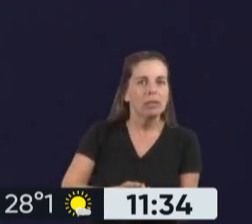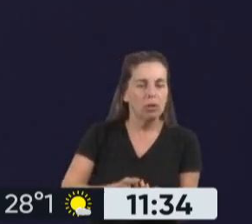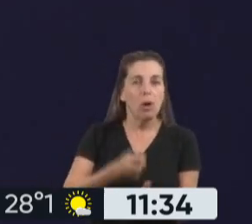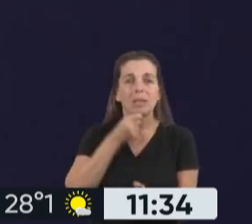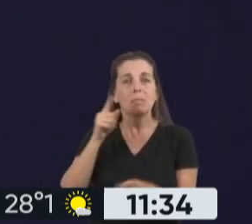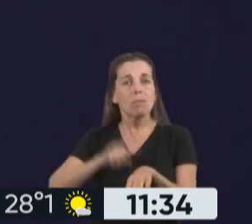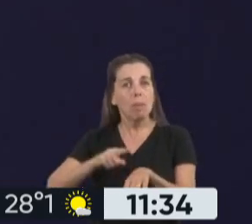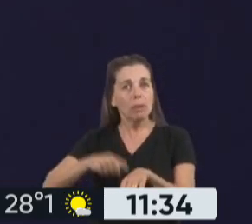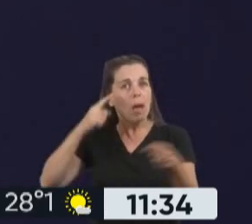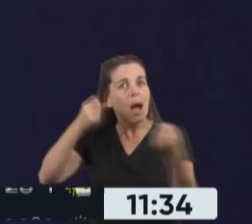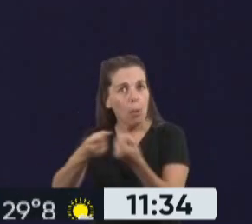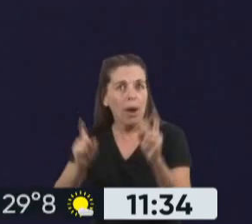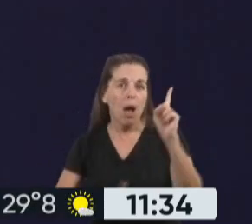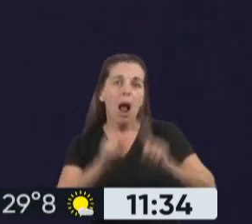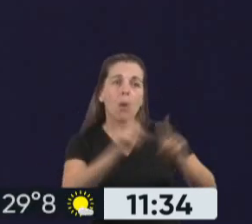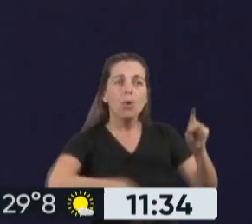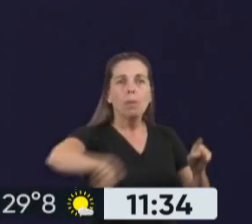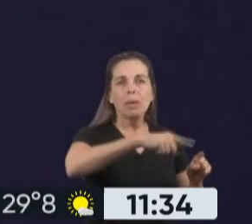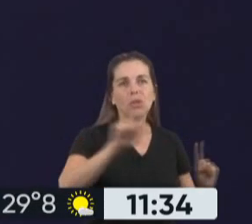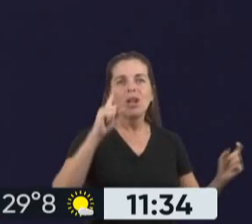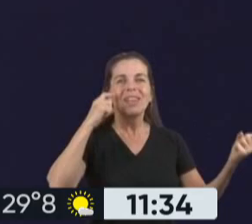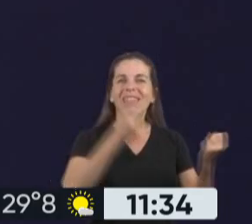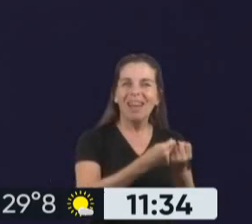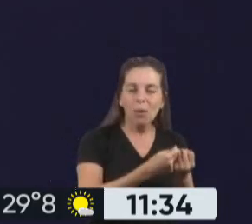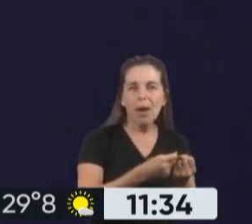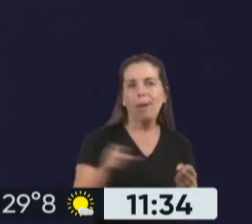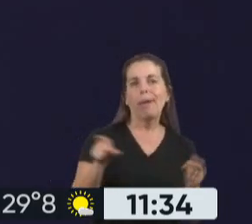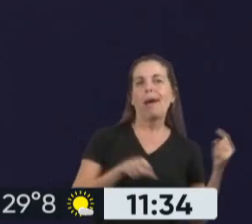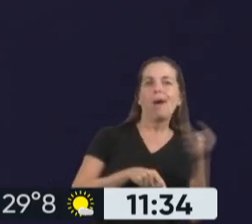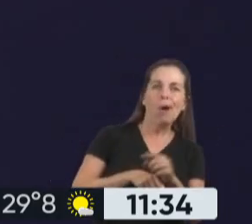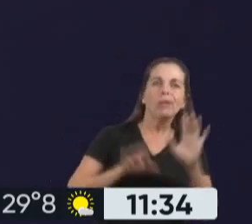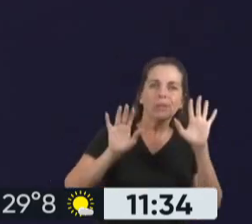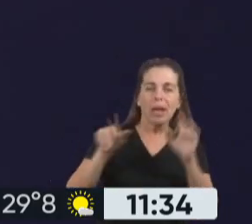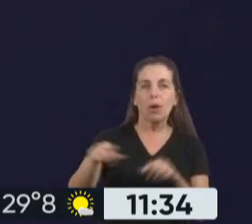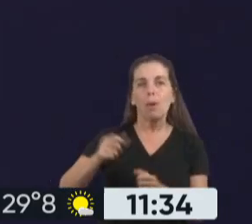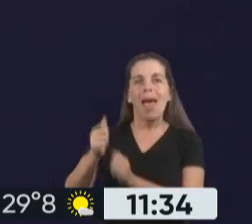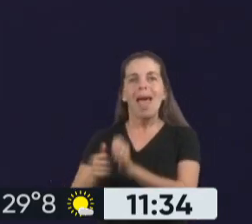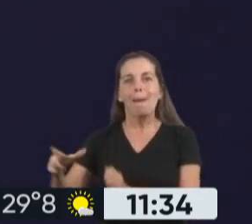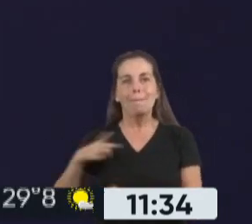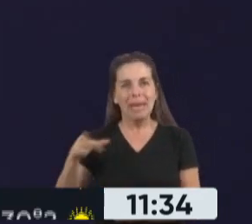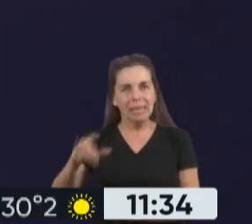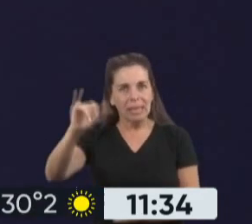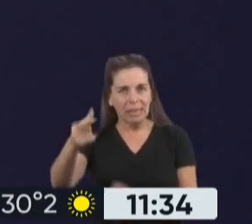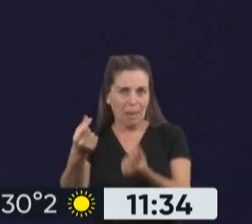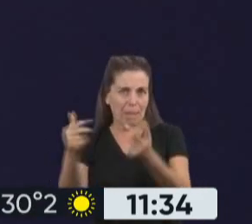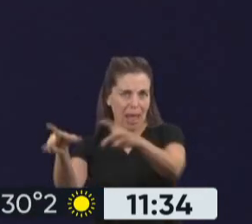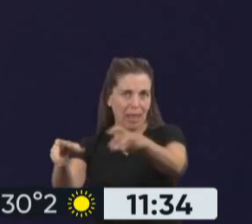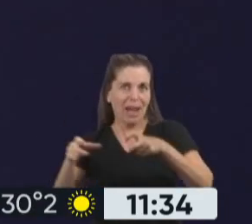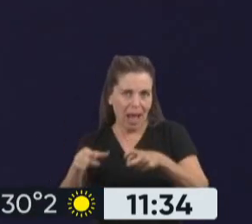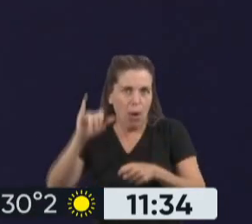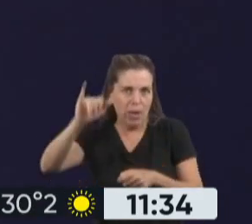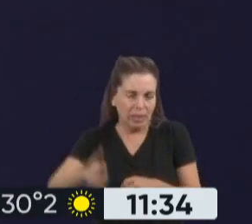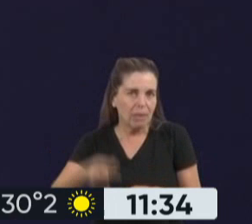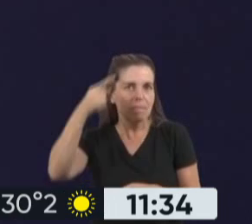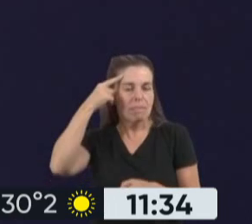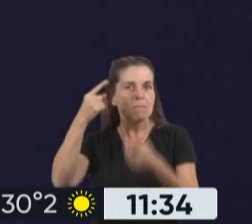concreta, mal que les pese a muchos, no es solo que gana dinero el empresario que ve en un proyecto de